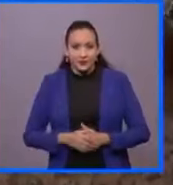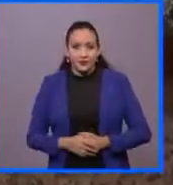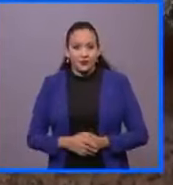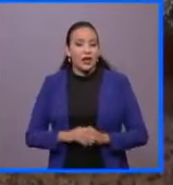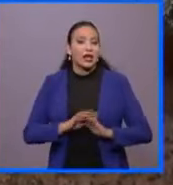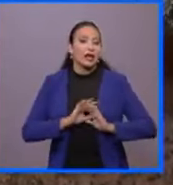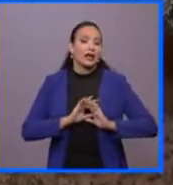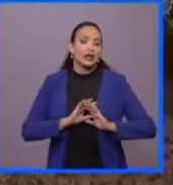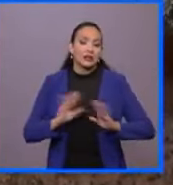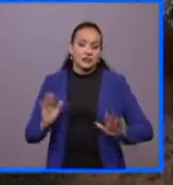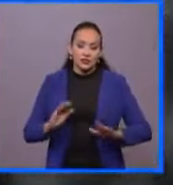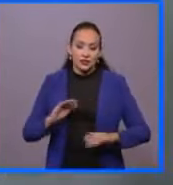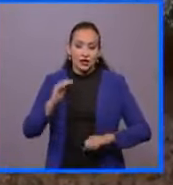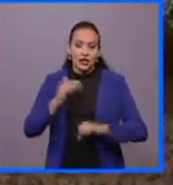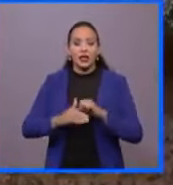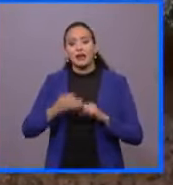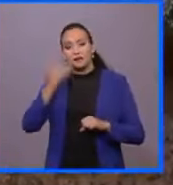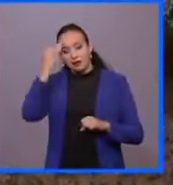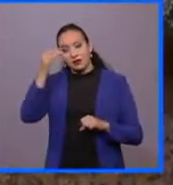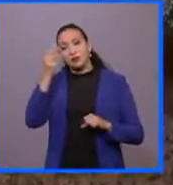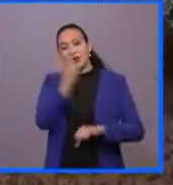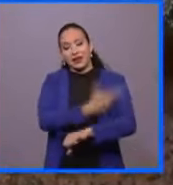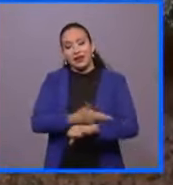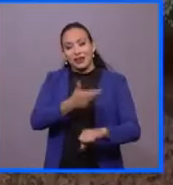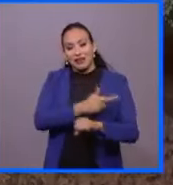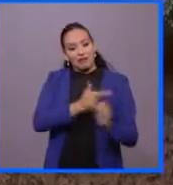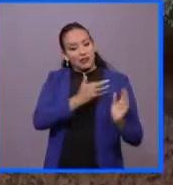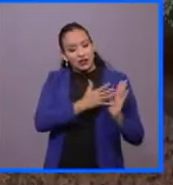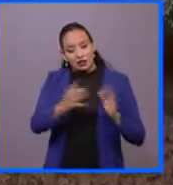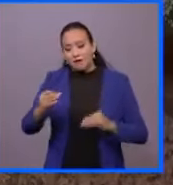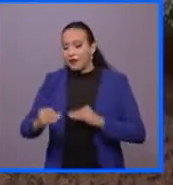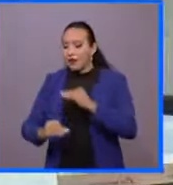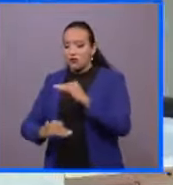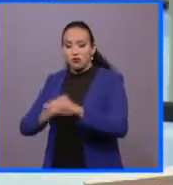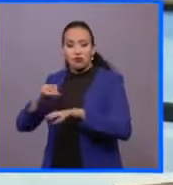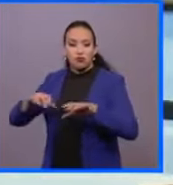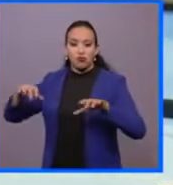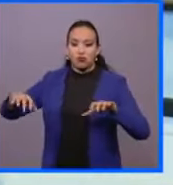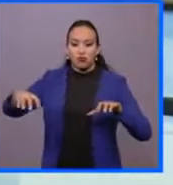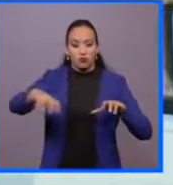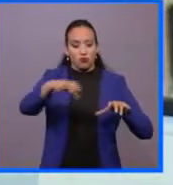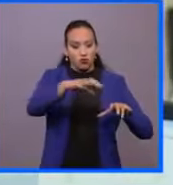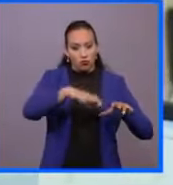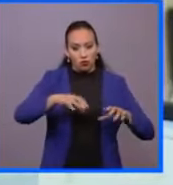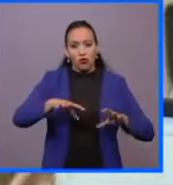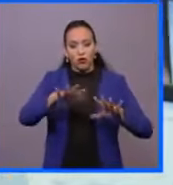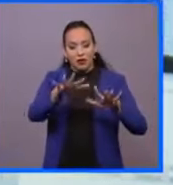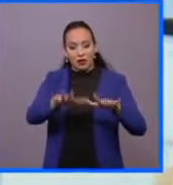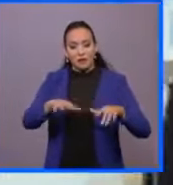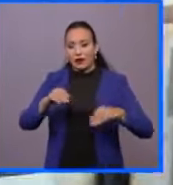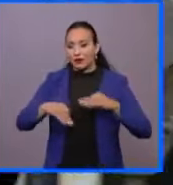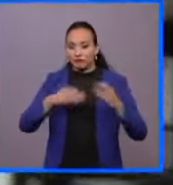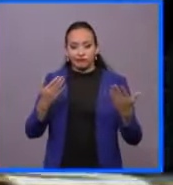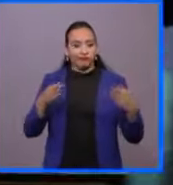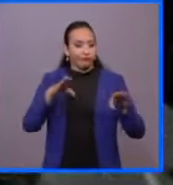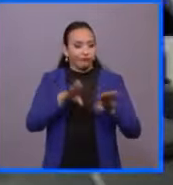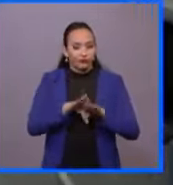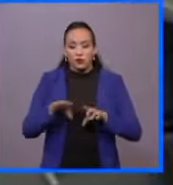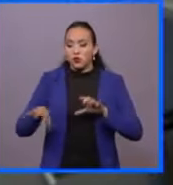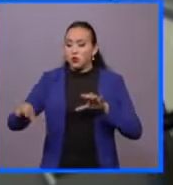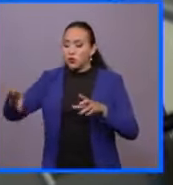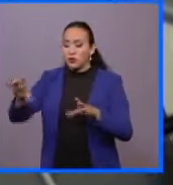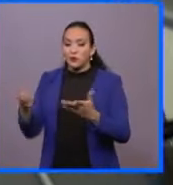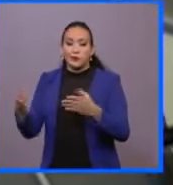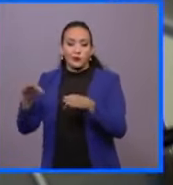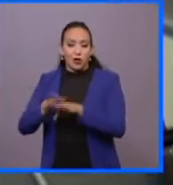se suspenden los plazos y términos procesales en todos los asuntos que son del conocimiento del Pleno, las comisiones permanentes,